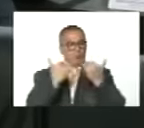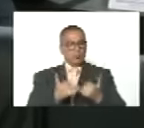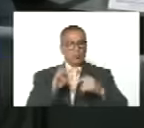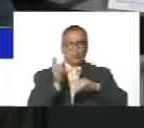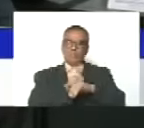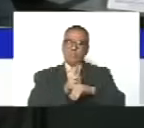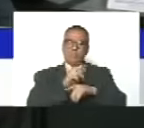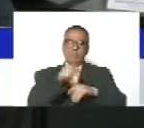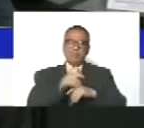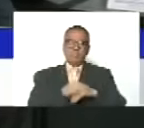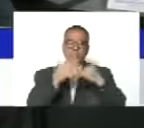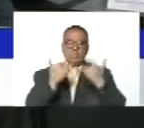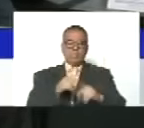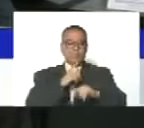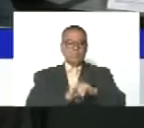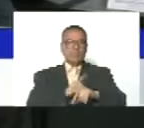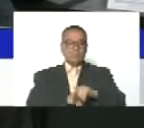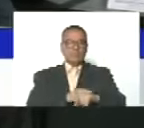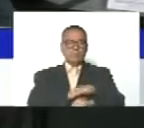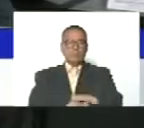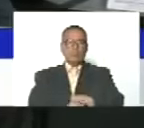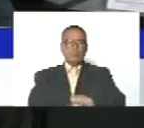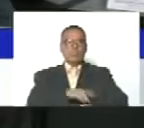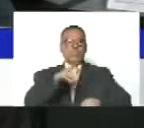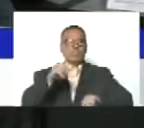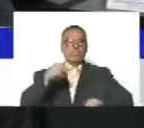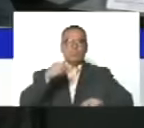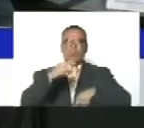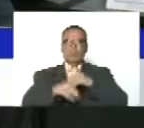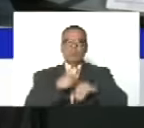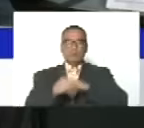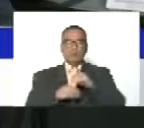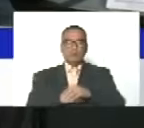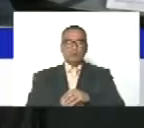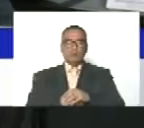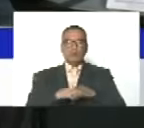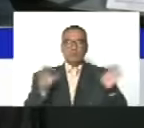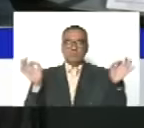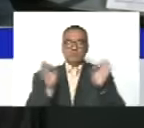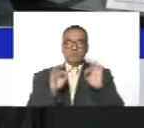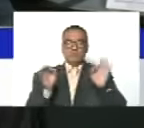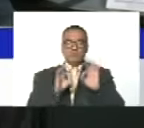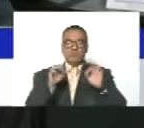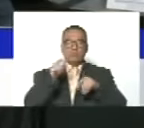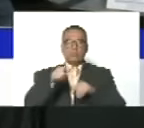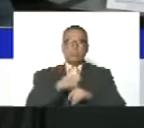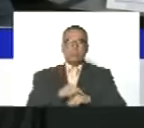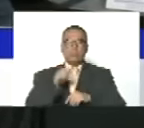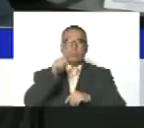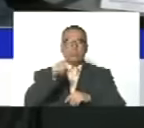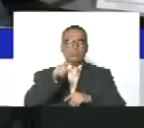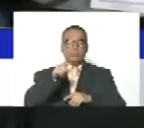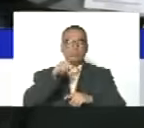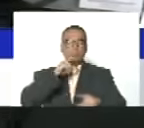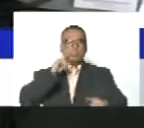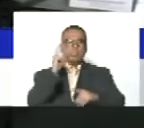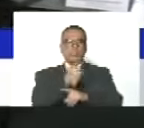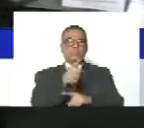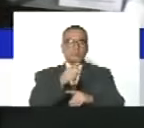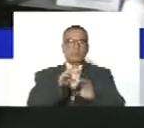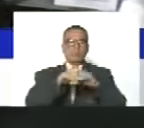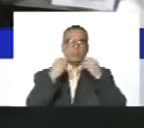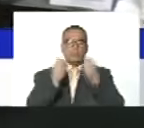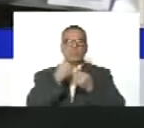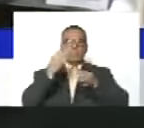cual hasta este momento no se ha cumplido ningún de ese mandato del Consejo